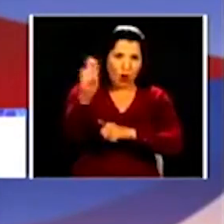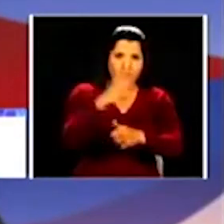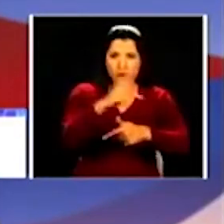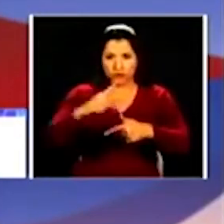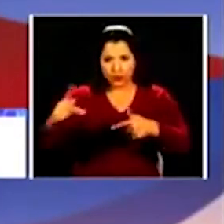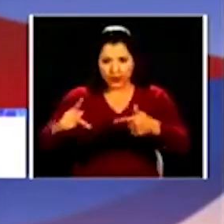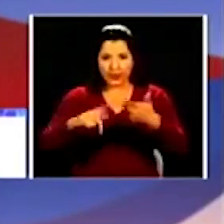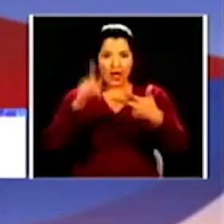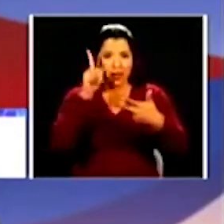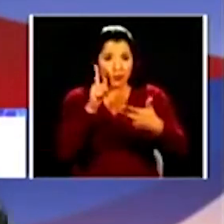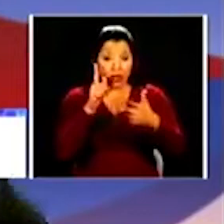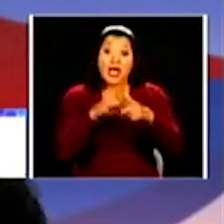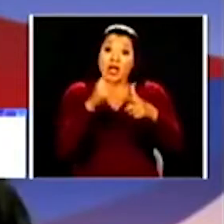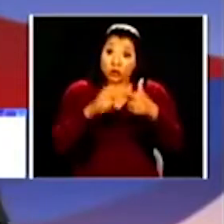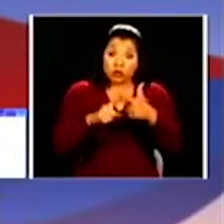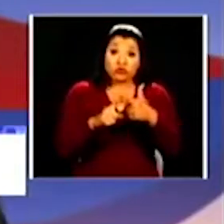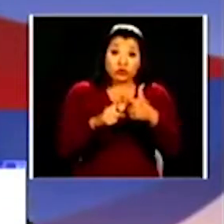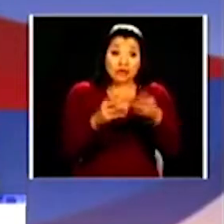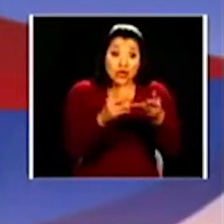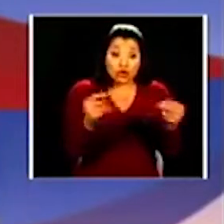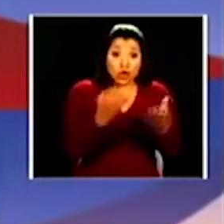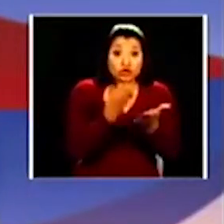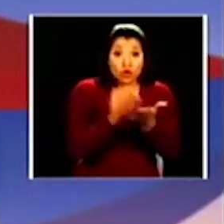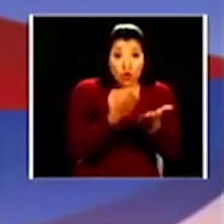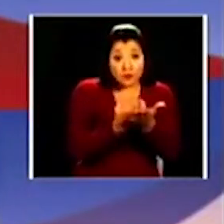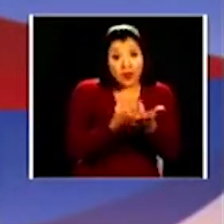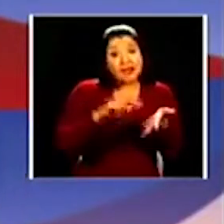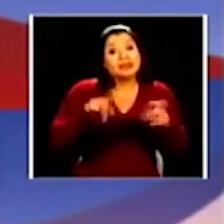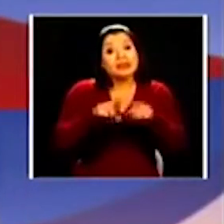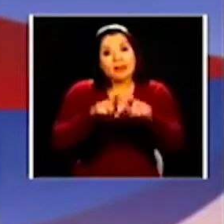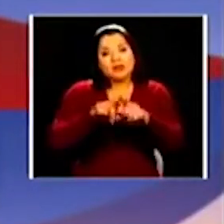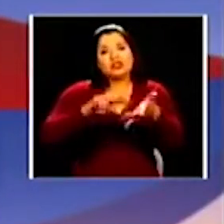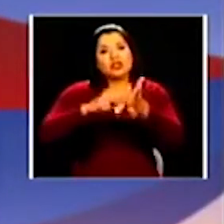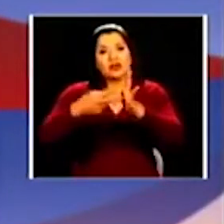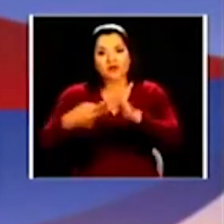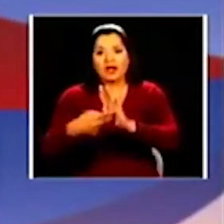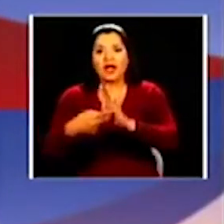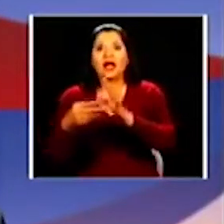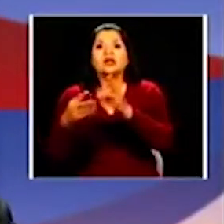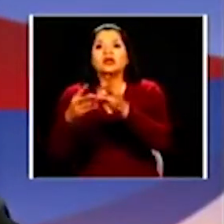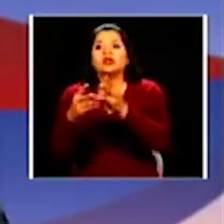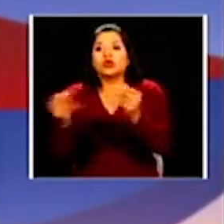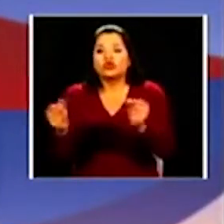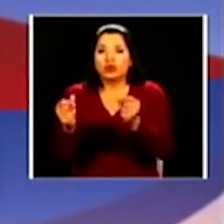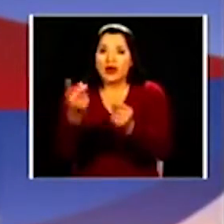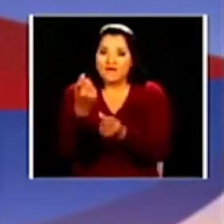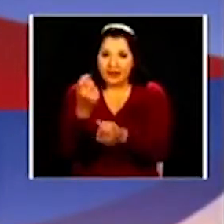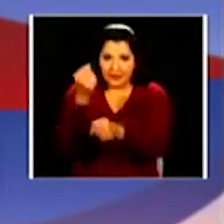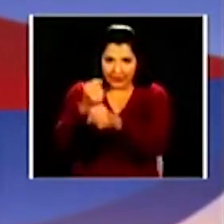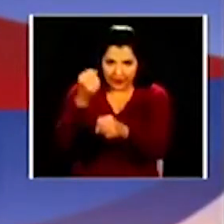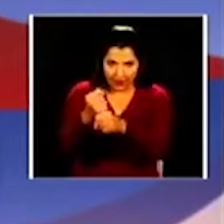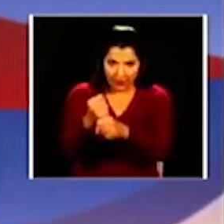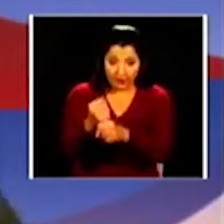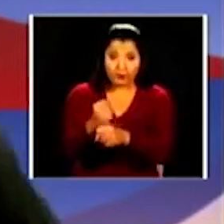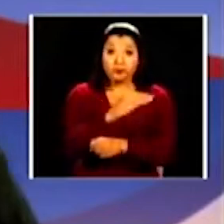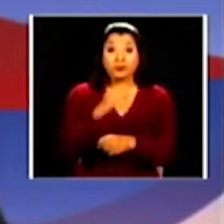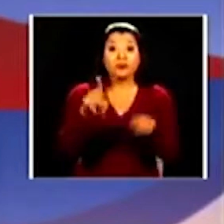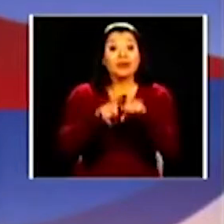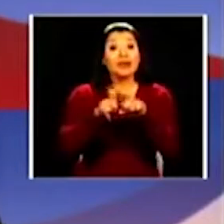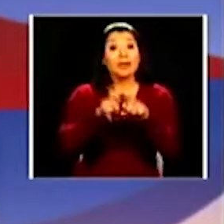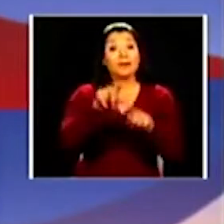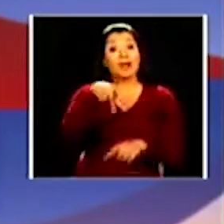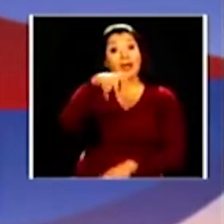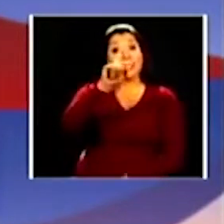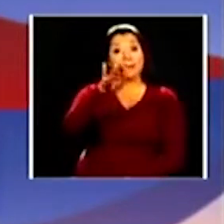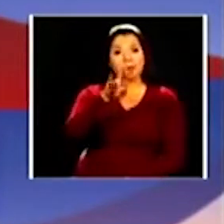parte también de la solución al problema y déjeme agregarle también el gobierno digital que representaría un 2% del Producto Interno Bruto y el ataque